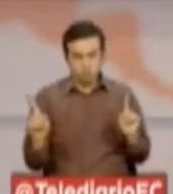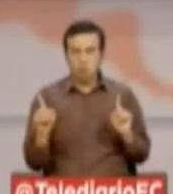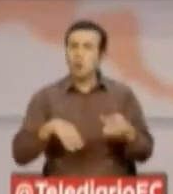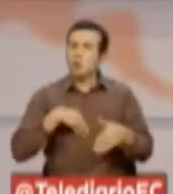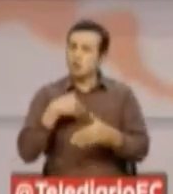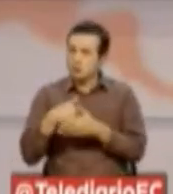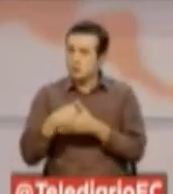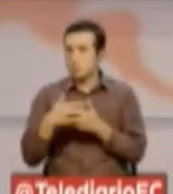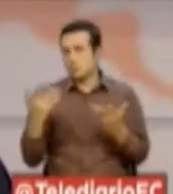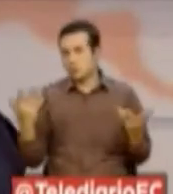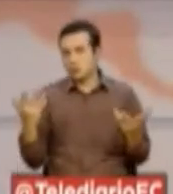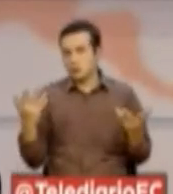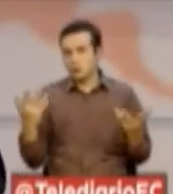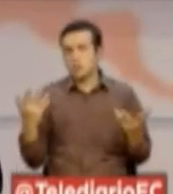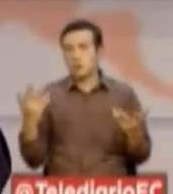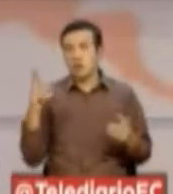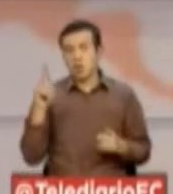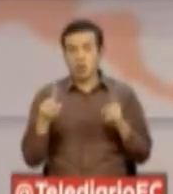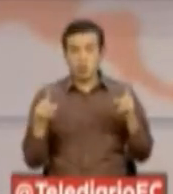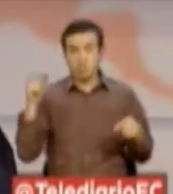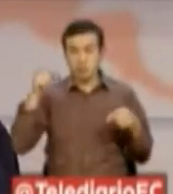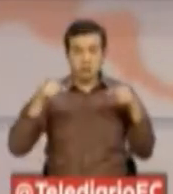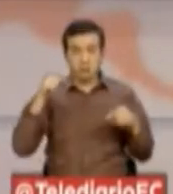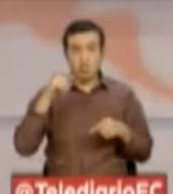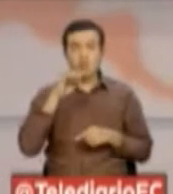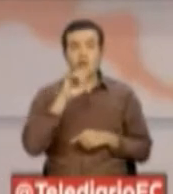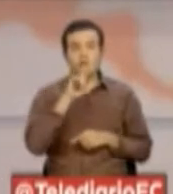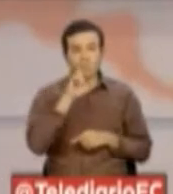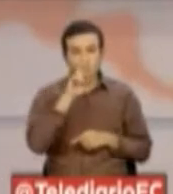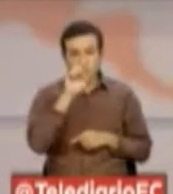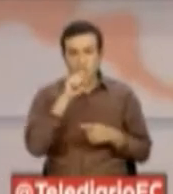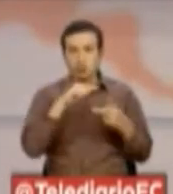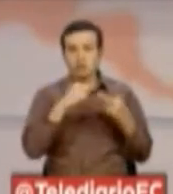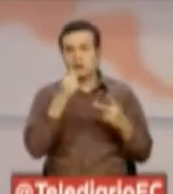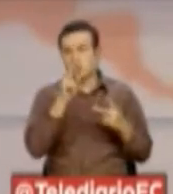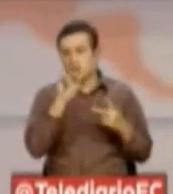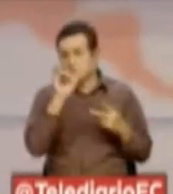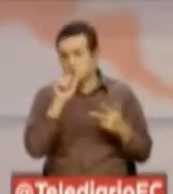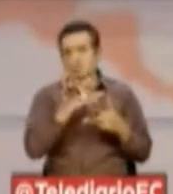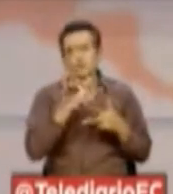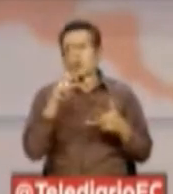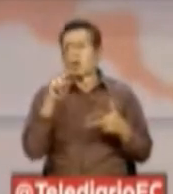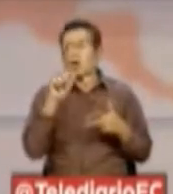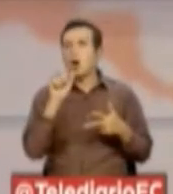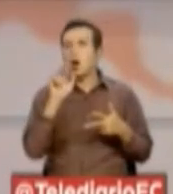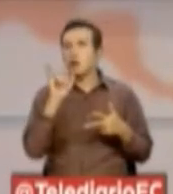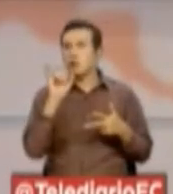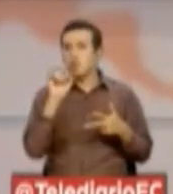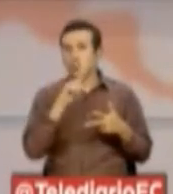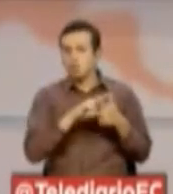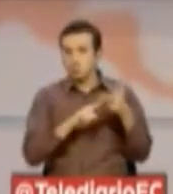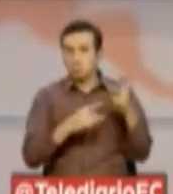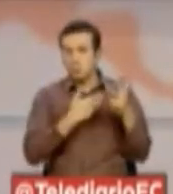solamente las que dictadores como flores o como garcía-moreno o el intento de arroyo del río presidentes que han sido claramente